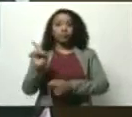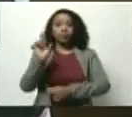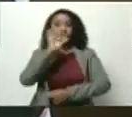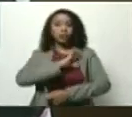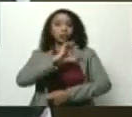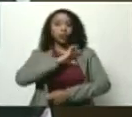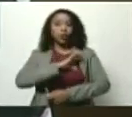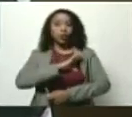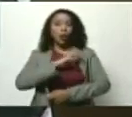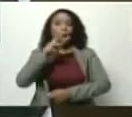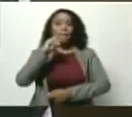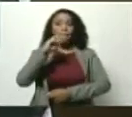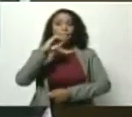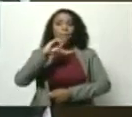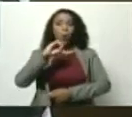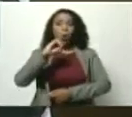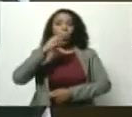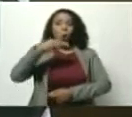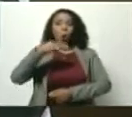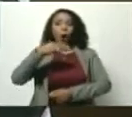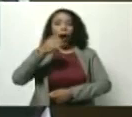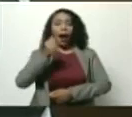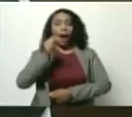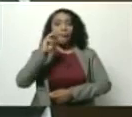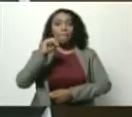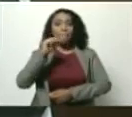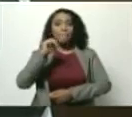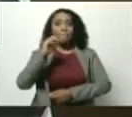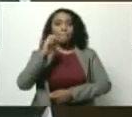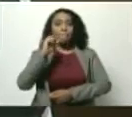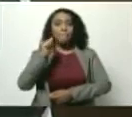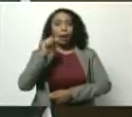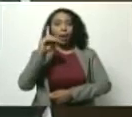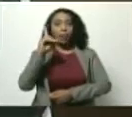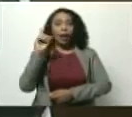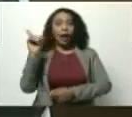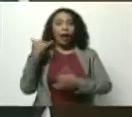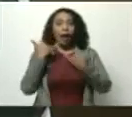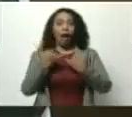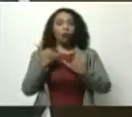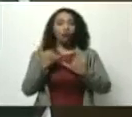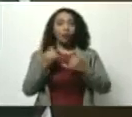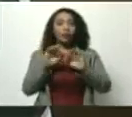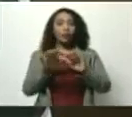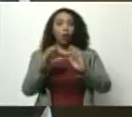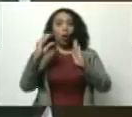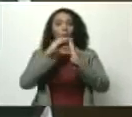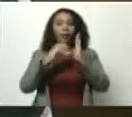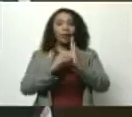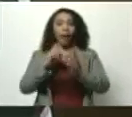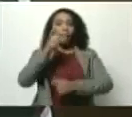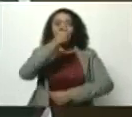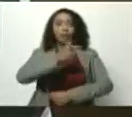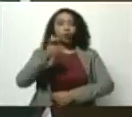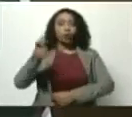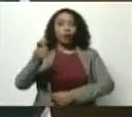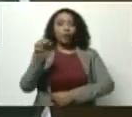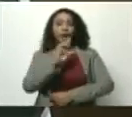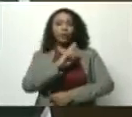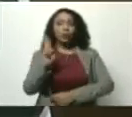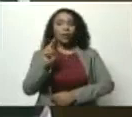mahamat sanusi barkindo es el actual secretario de la opep ciudadano de la república de nigeria